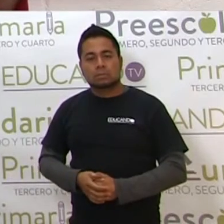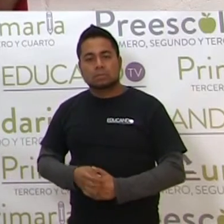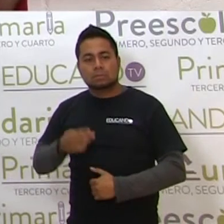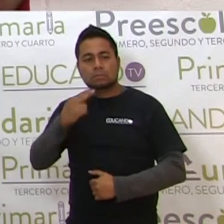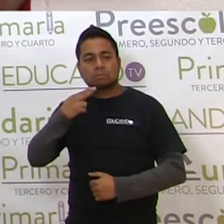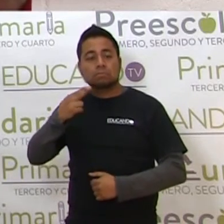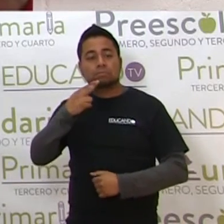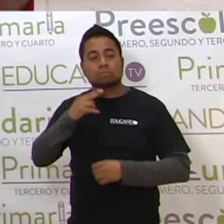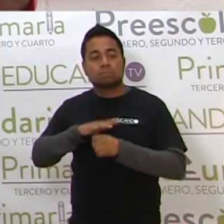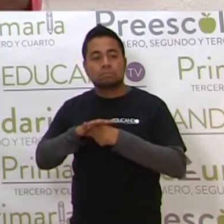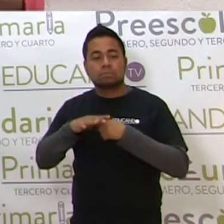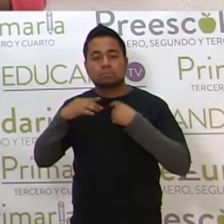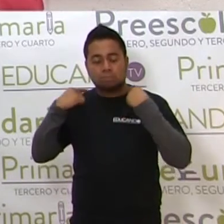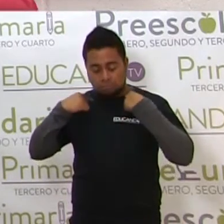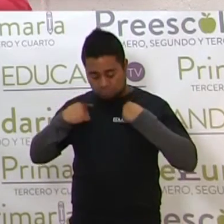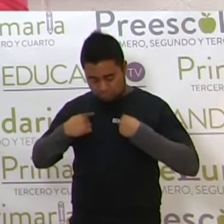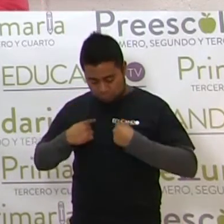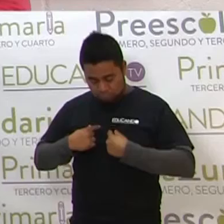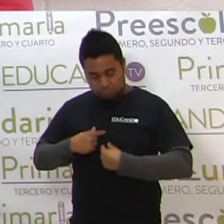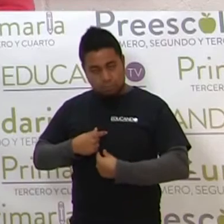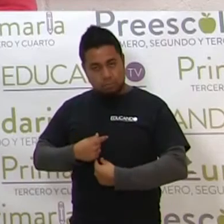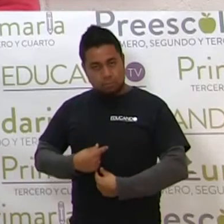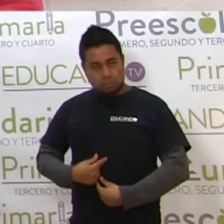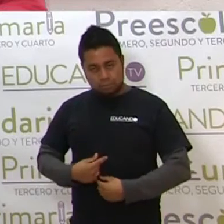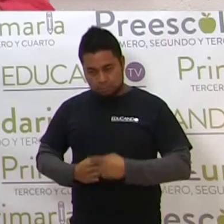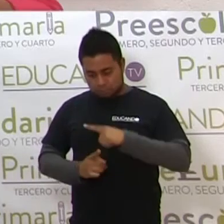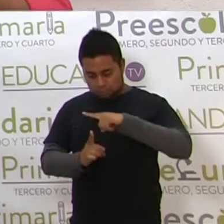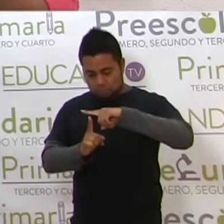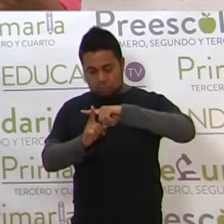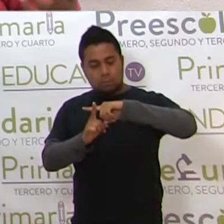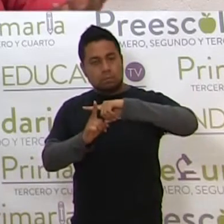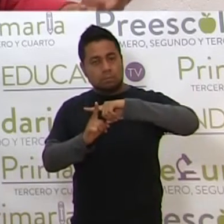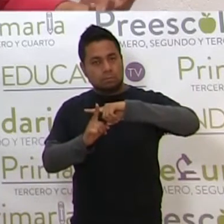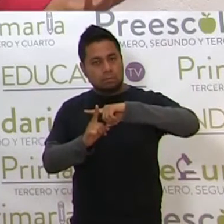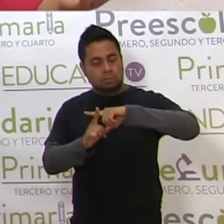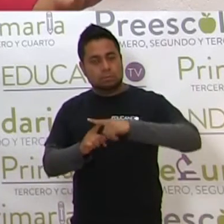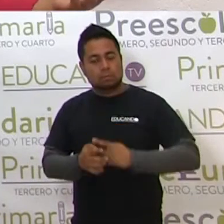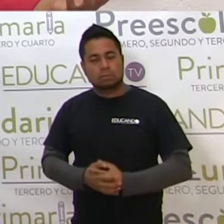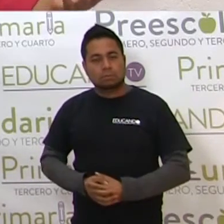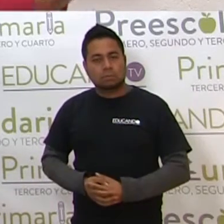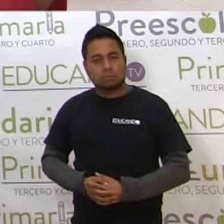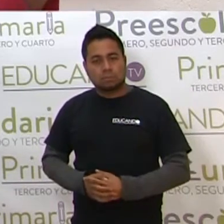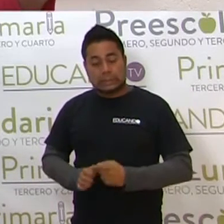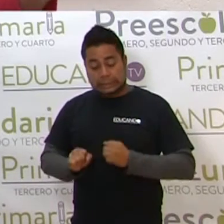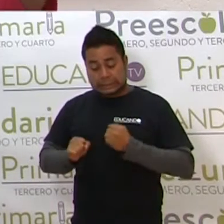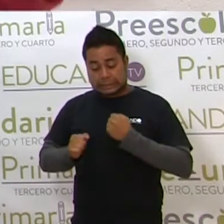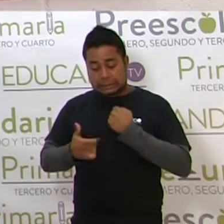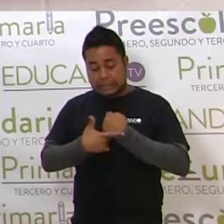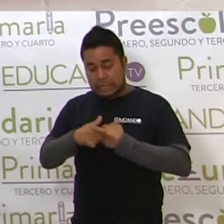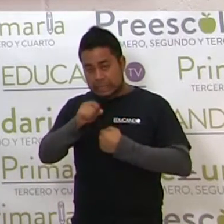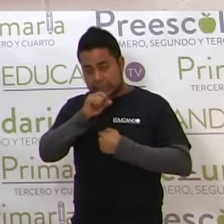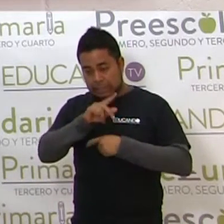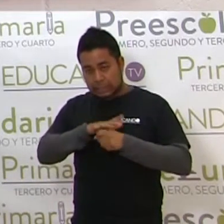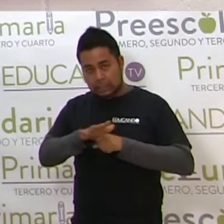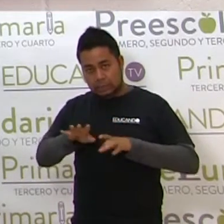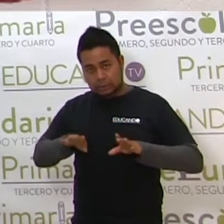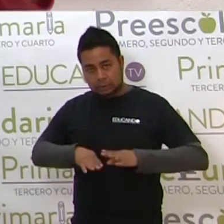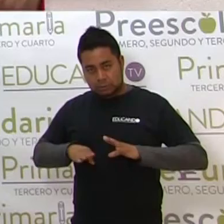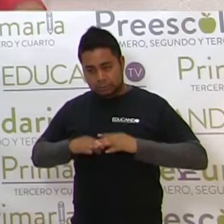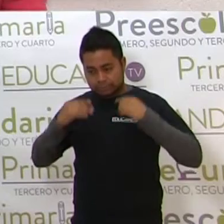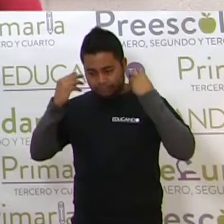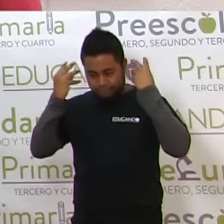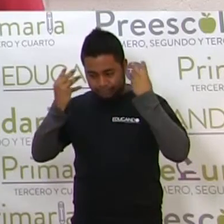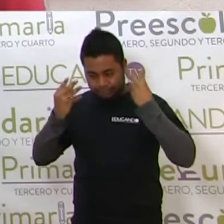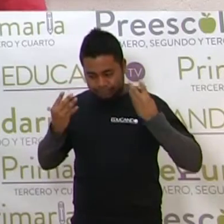collarcito que es una cruz y algo que las caracteriza son sus prensas